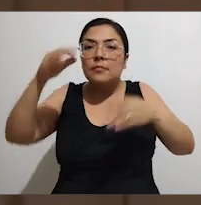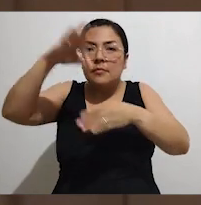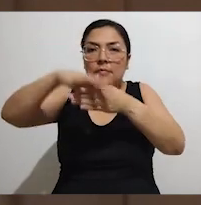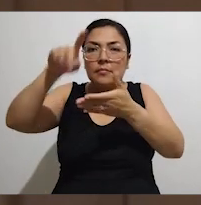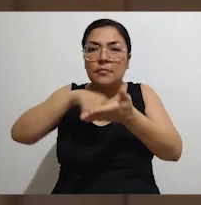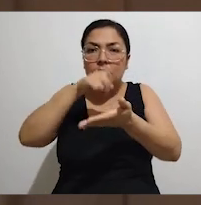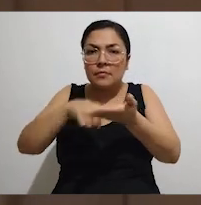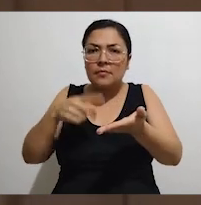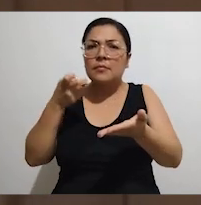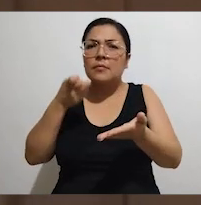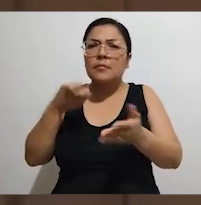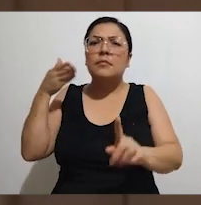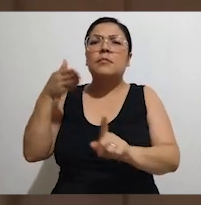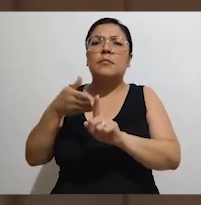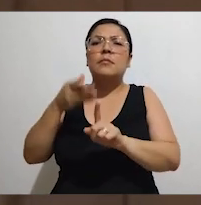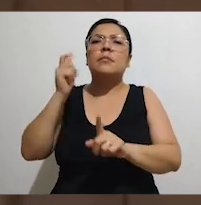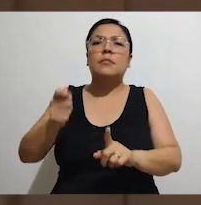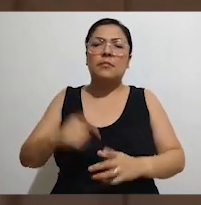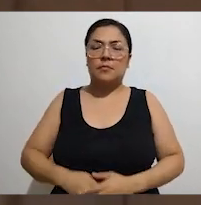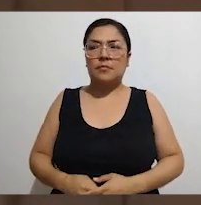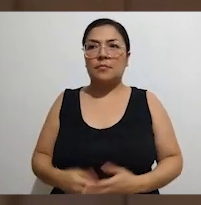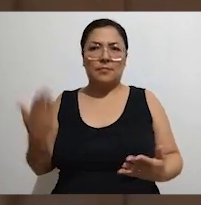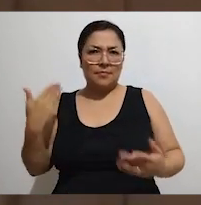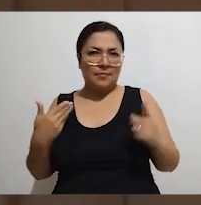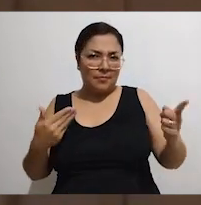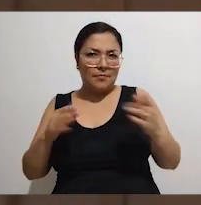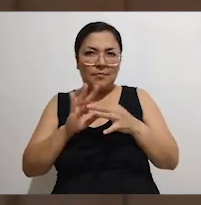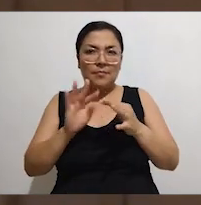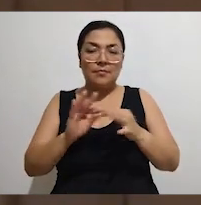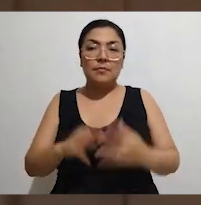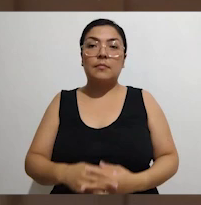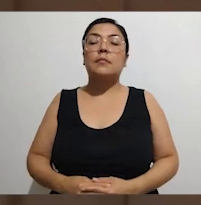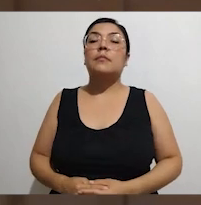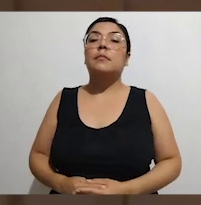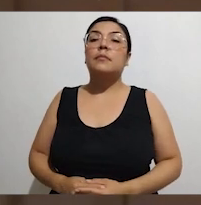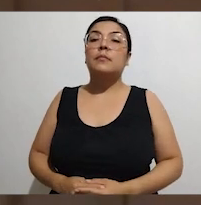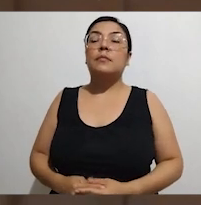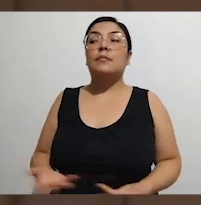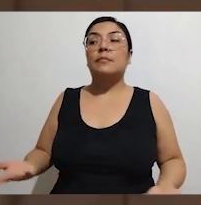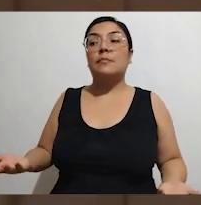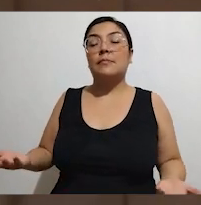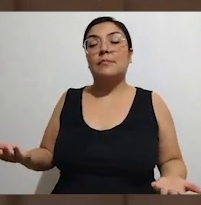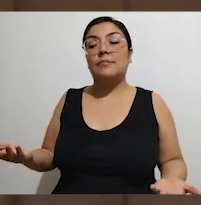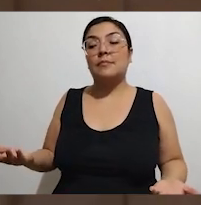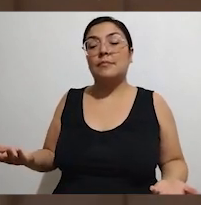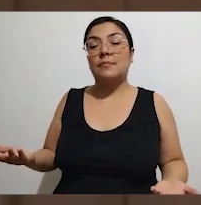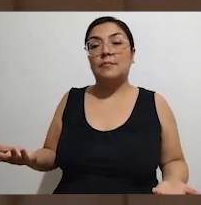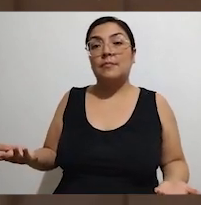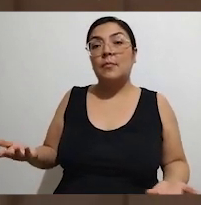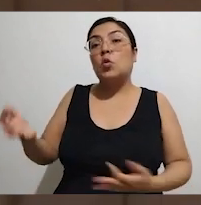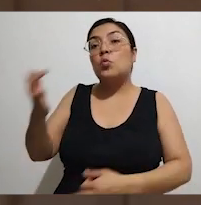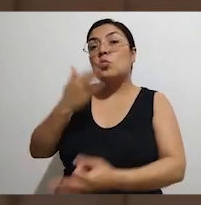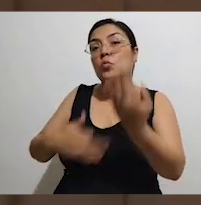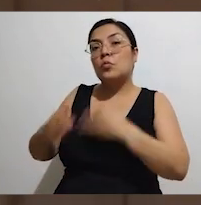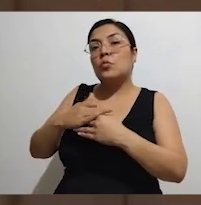Uno de ellos, y es lo que comenta nuestro amigo Guillermo, muy importante, es que contribuye también a dar a dar fe